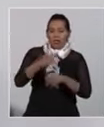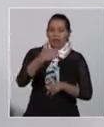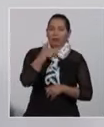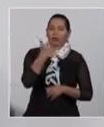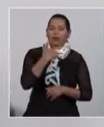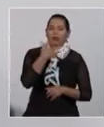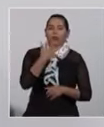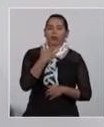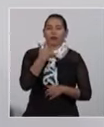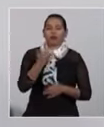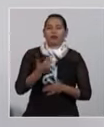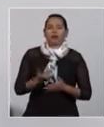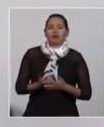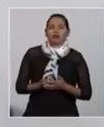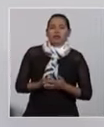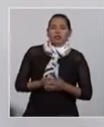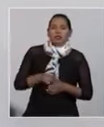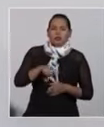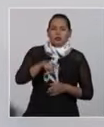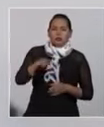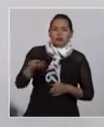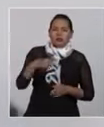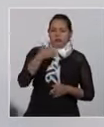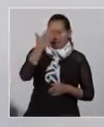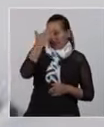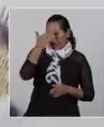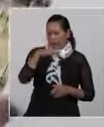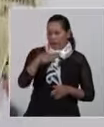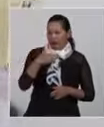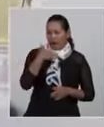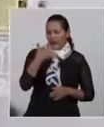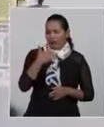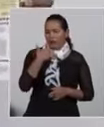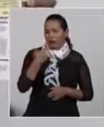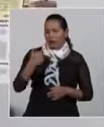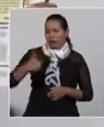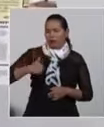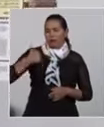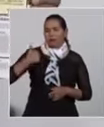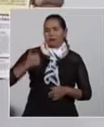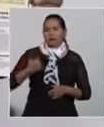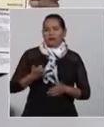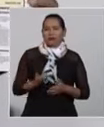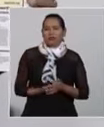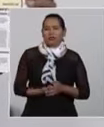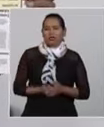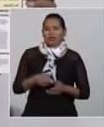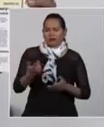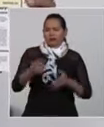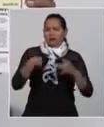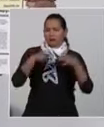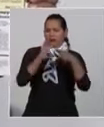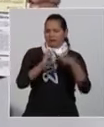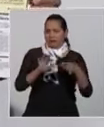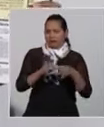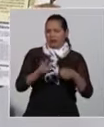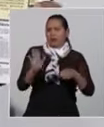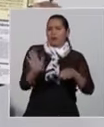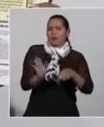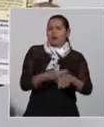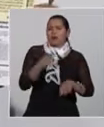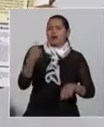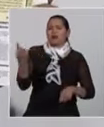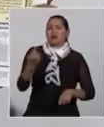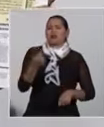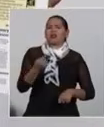corrupción para combatirla, usted sabe de corrupción para aprovecharse de ella. Y si no, dígame por qué hay por lo menos 7